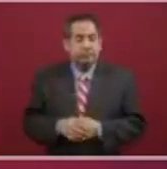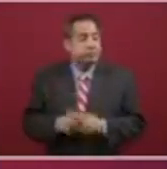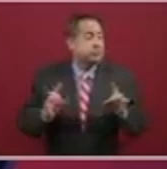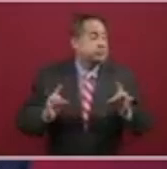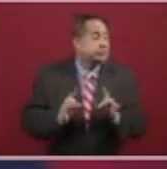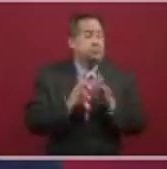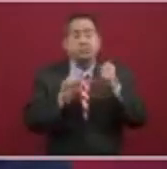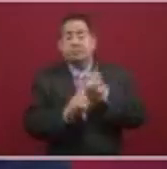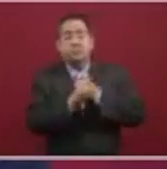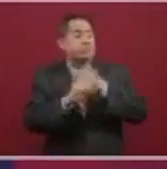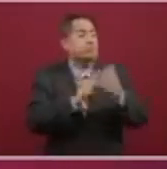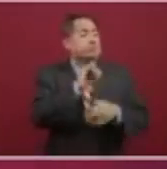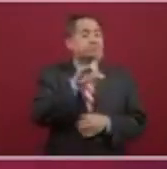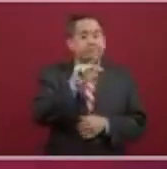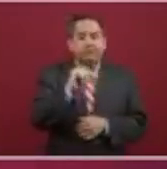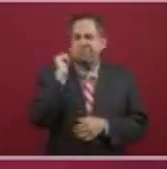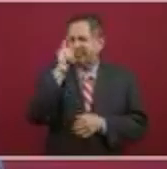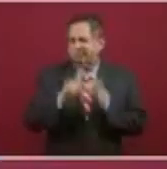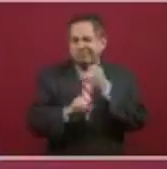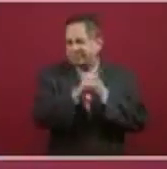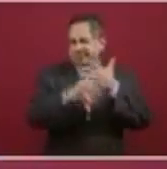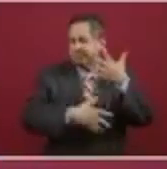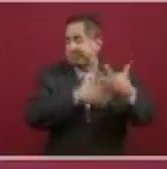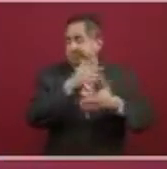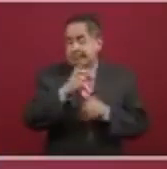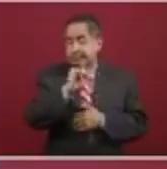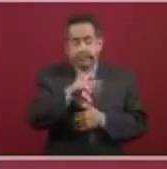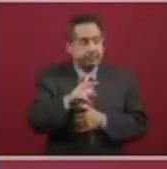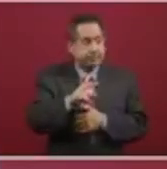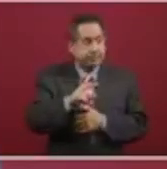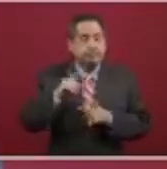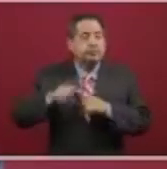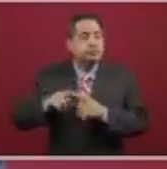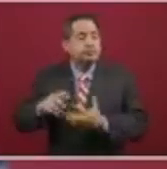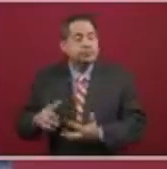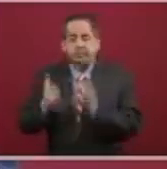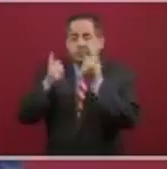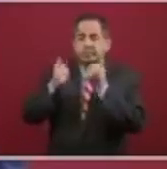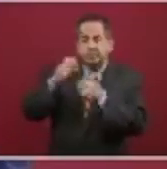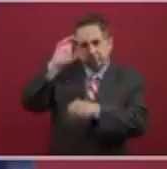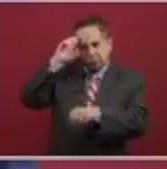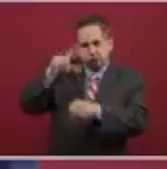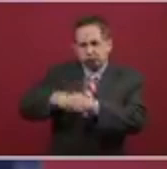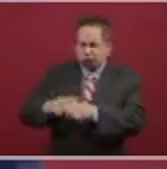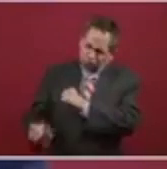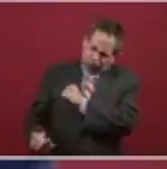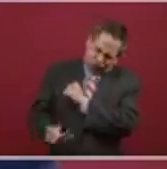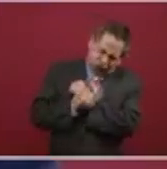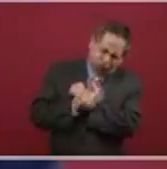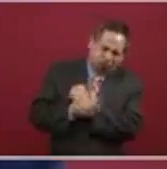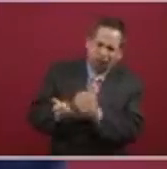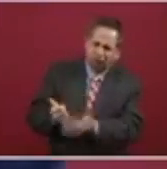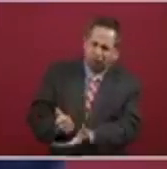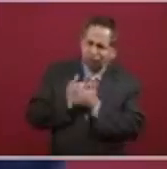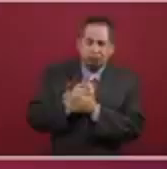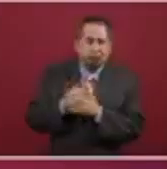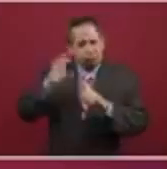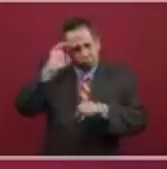crisis, que enfrentamos una crisis, nos salva nuestra cultura o nuestras